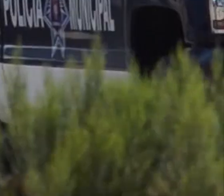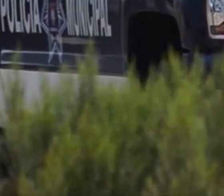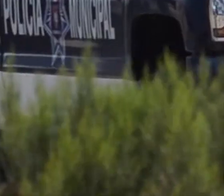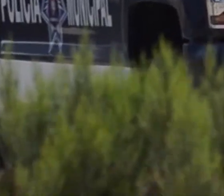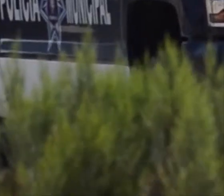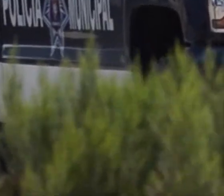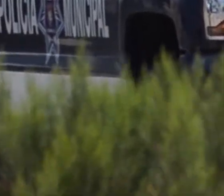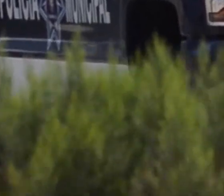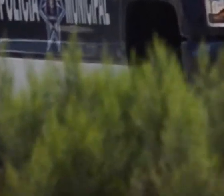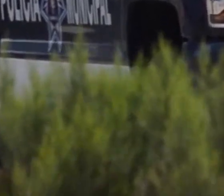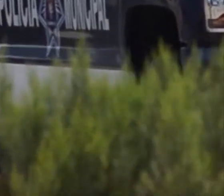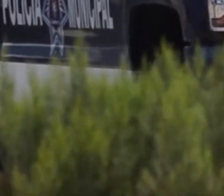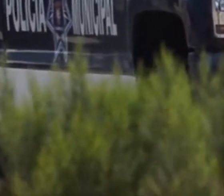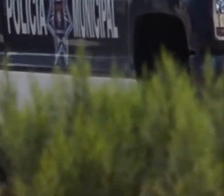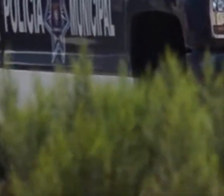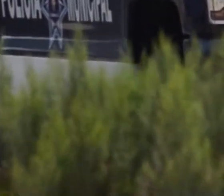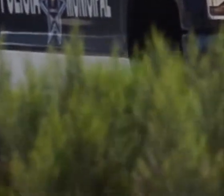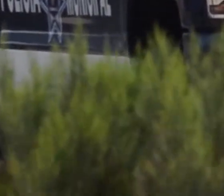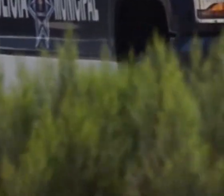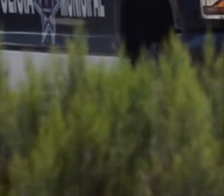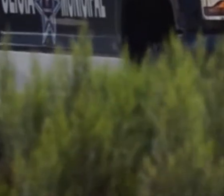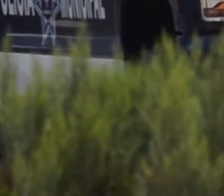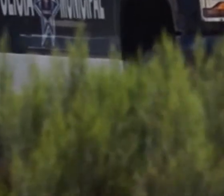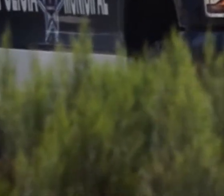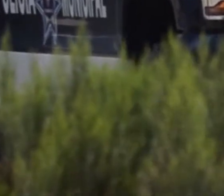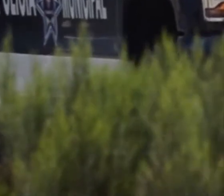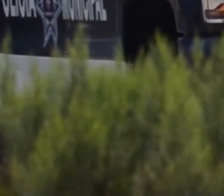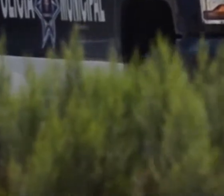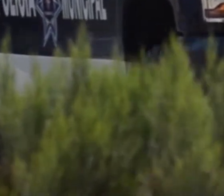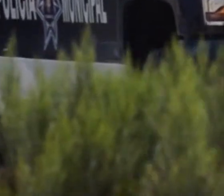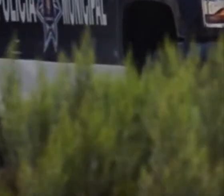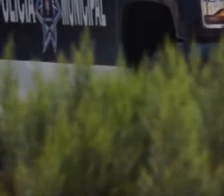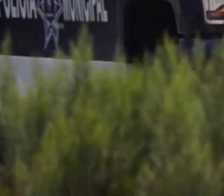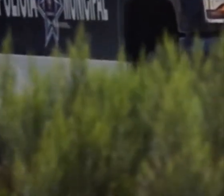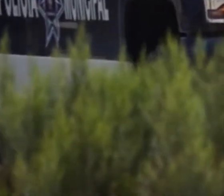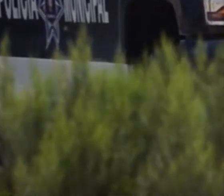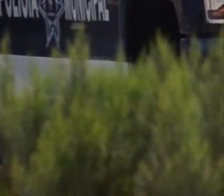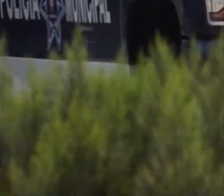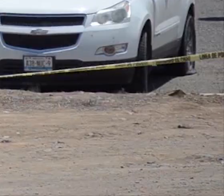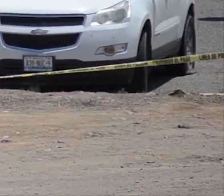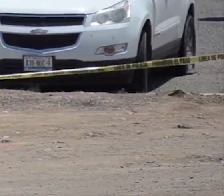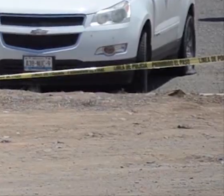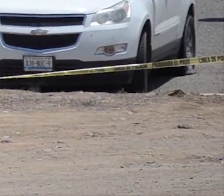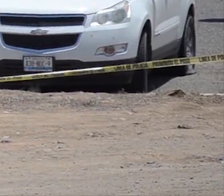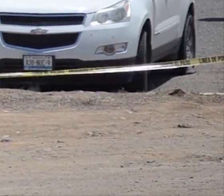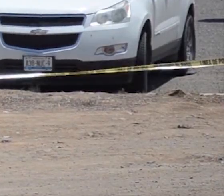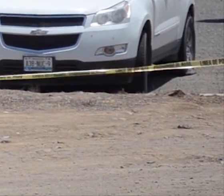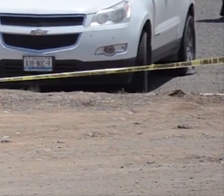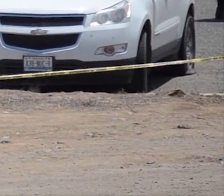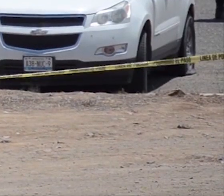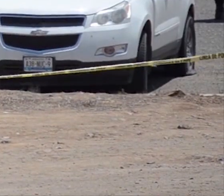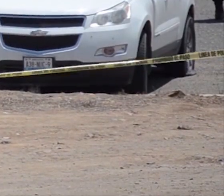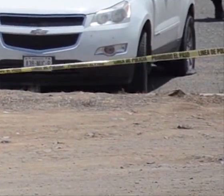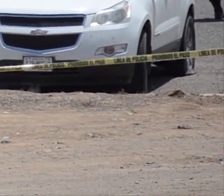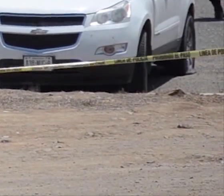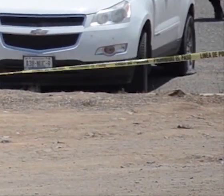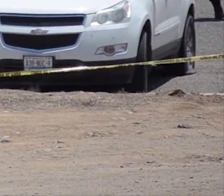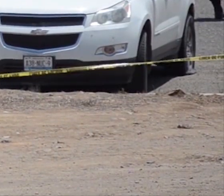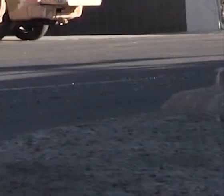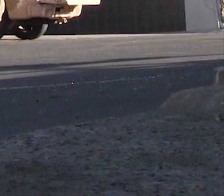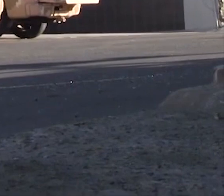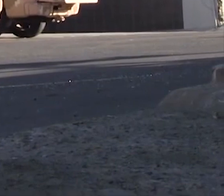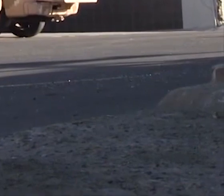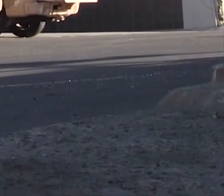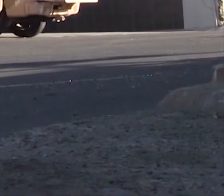solicitó al consejero jurídico del gobierno del Estado que revise Qué consecuencias legales o administrativas puede haber al respecto para este tipo de